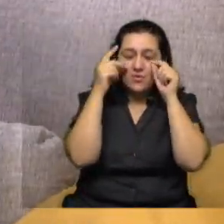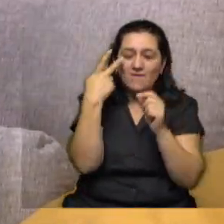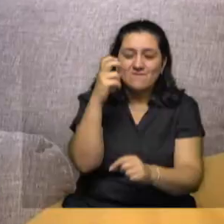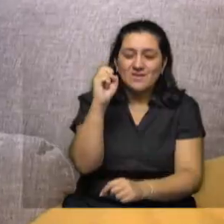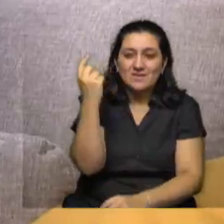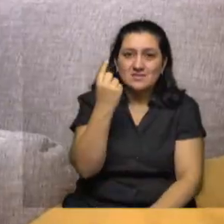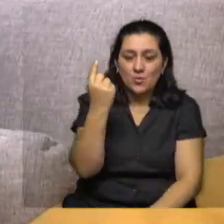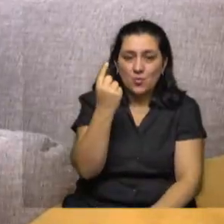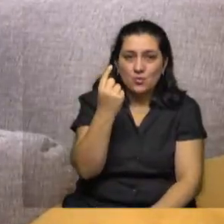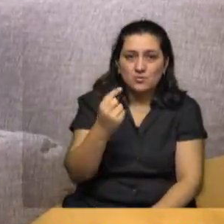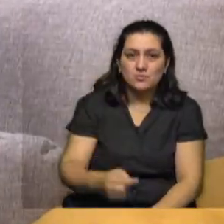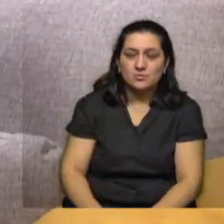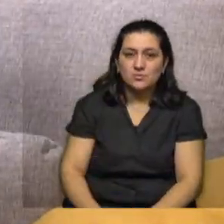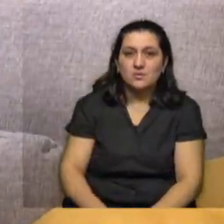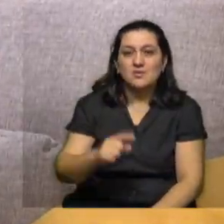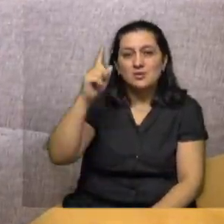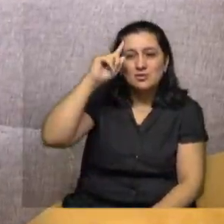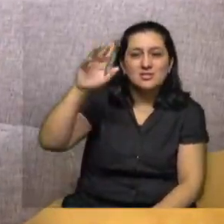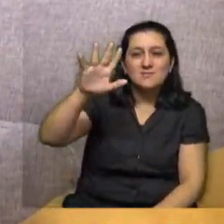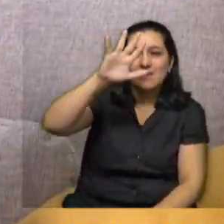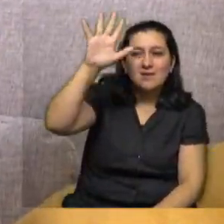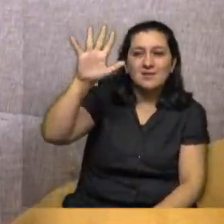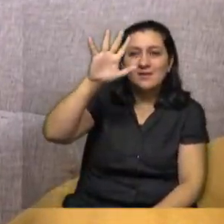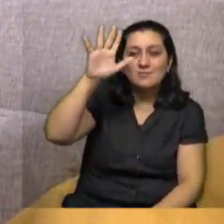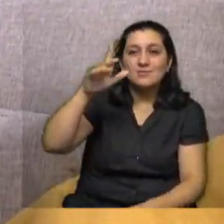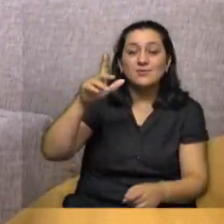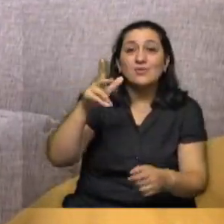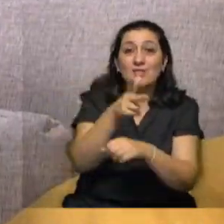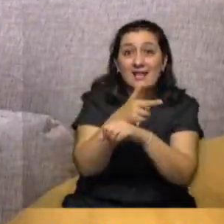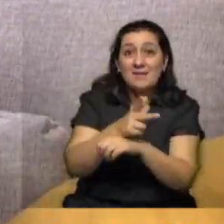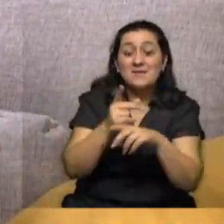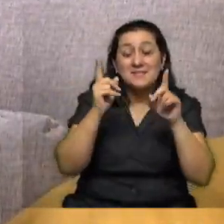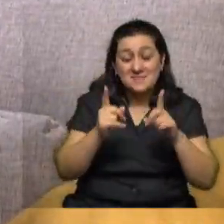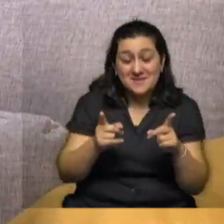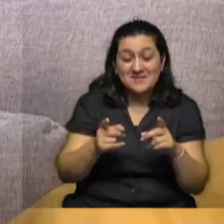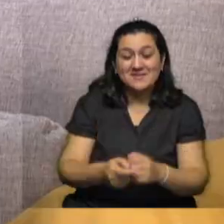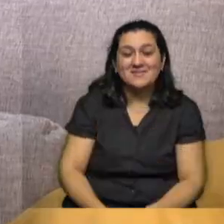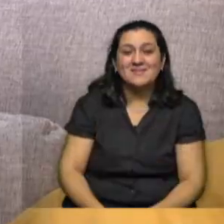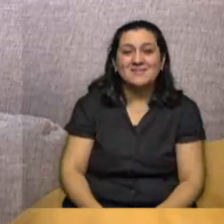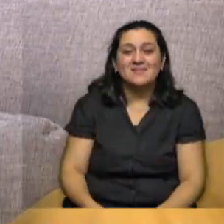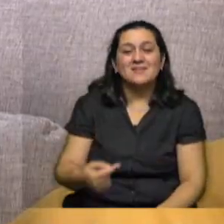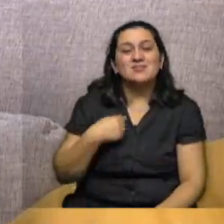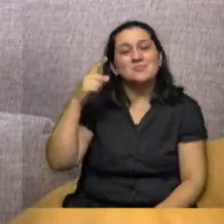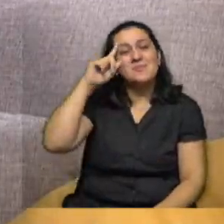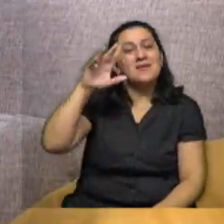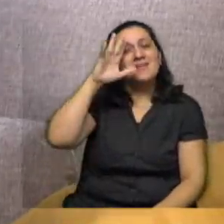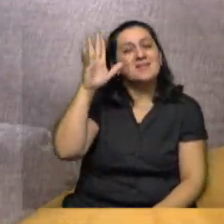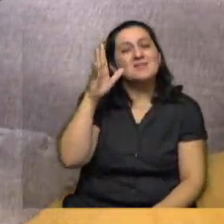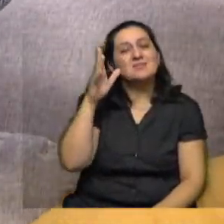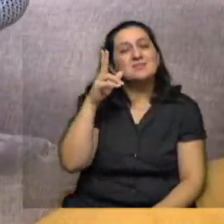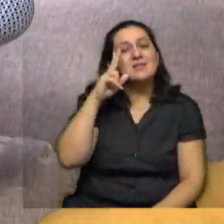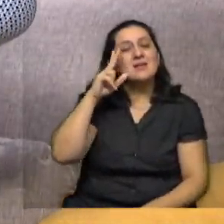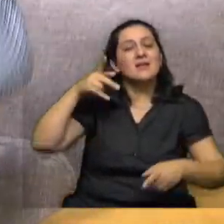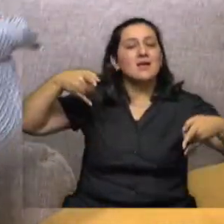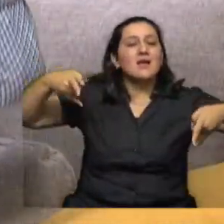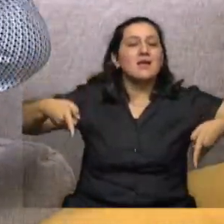segundos. Sí. 20 segundos. Nos imaginamos, a los cámaras también. Yo lo cierro. Nos imaginamos estar acostados en la cama boca arriba, ¿tá?